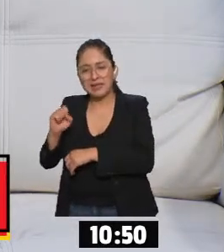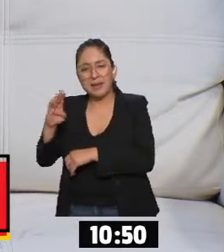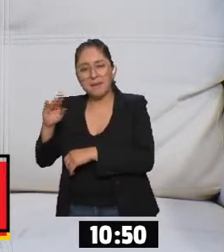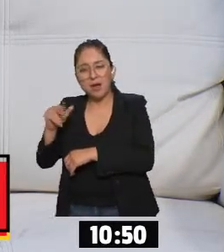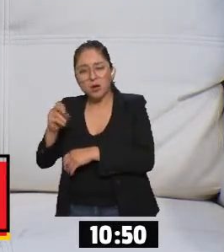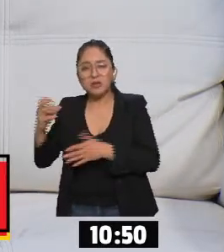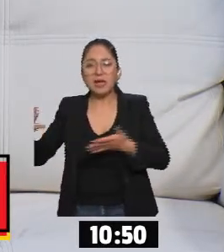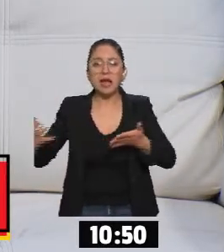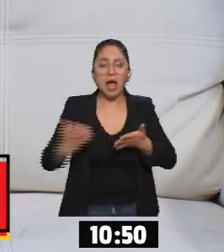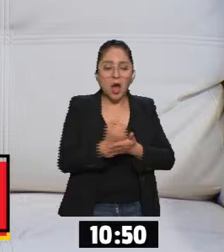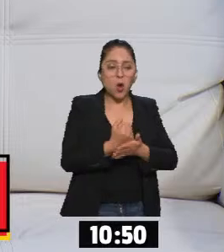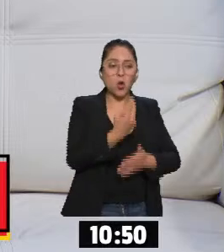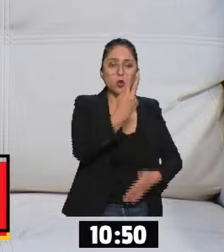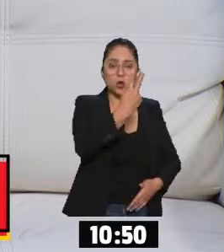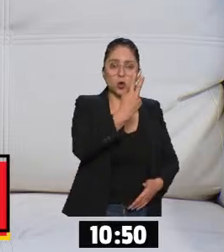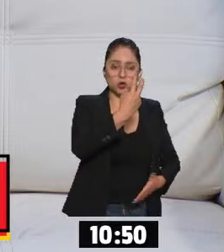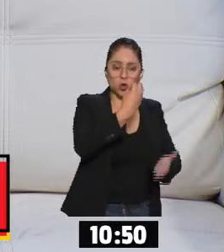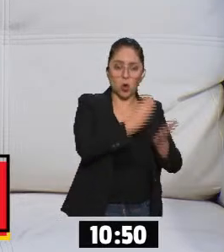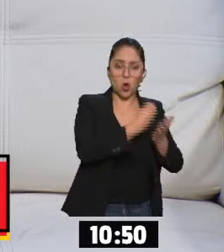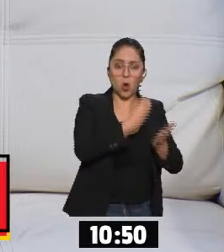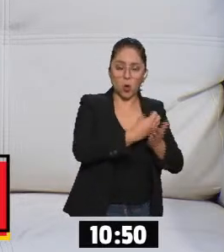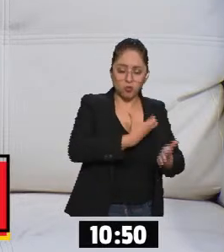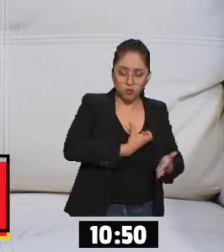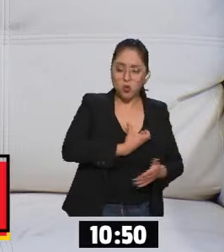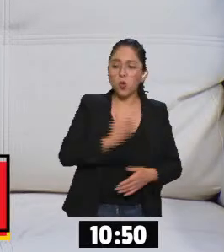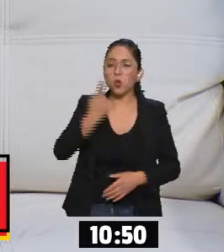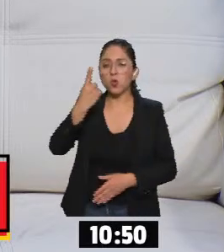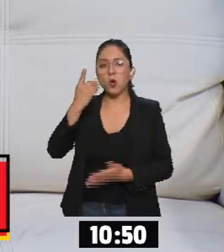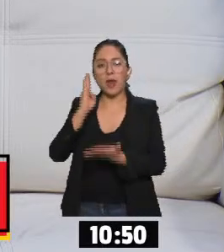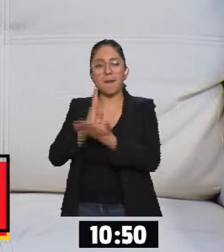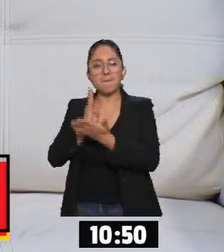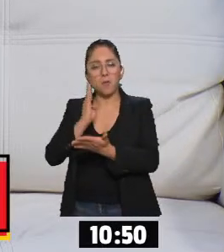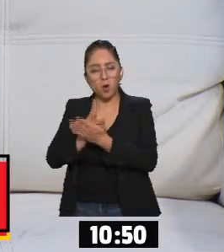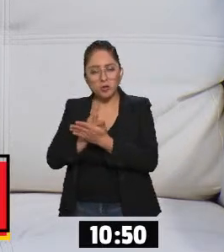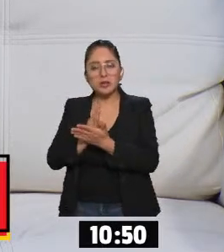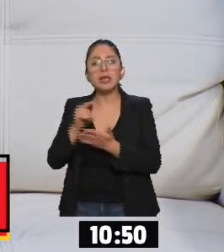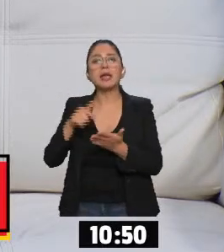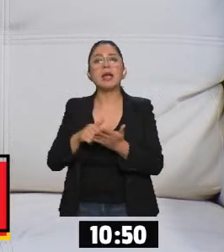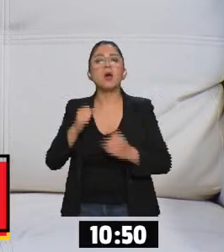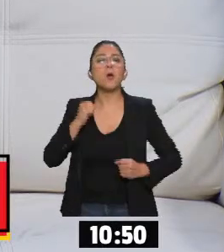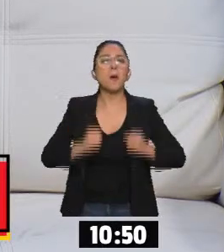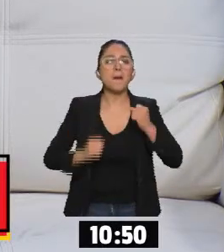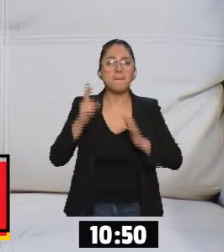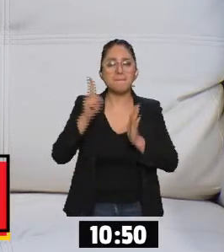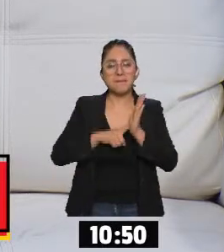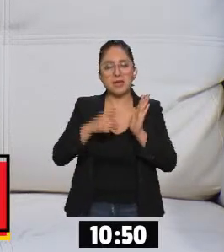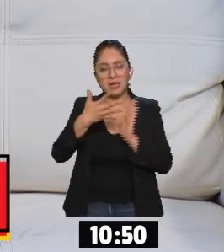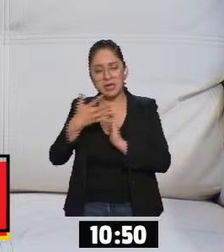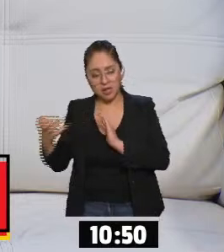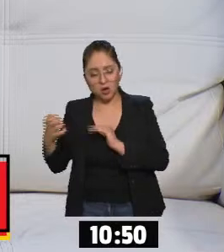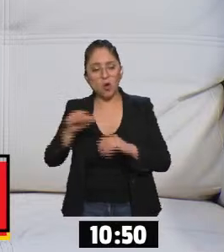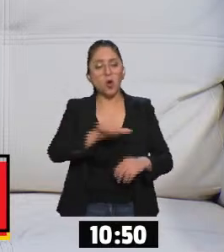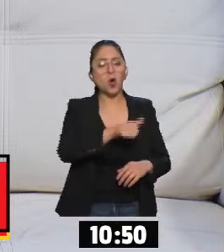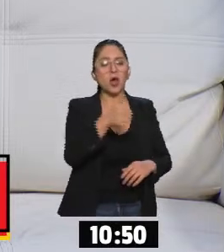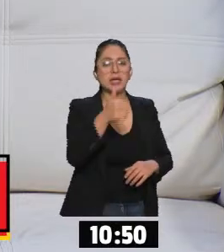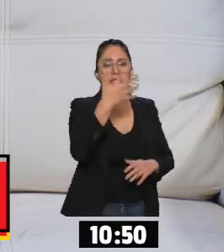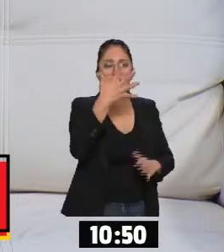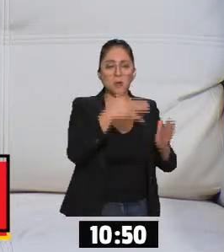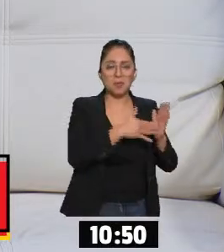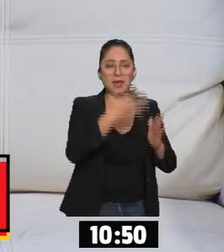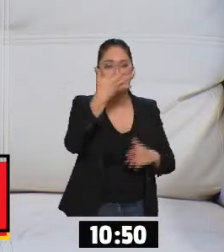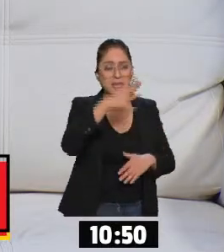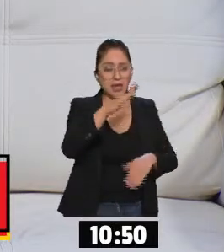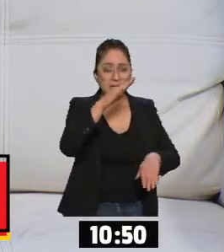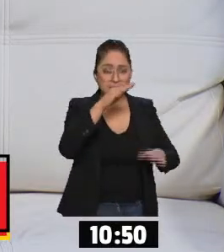Ganó 2 de oro y una de bronce. La de bronce fue 1,500 metros, oro fue 5,000 y 10,000. Imagínese